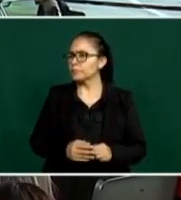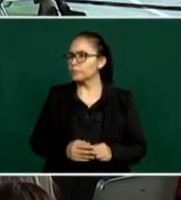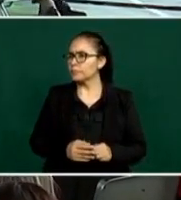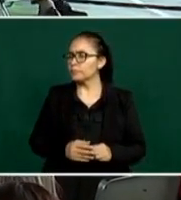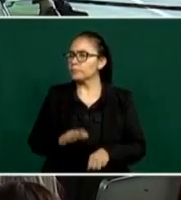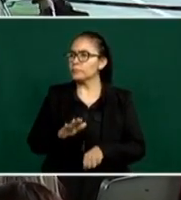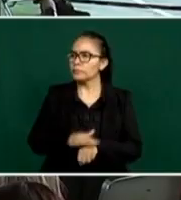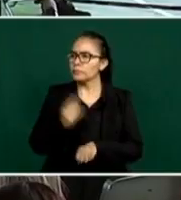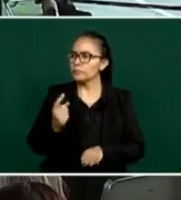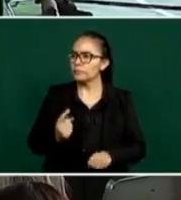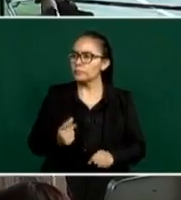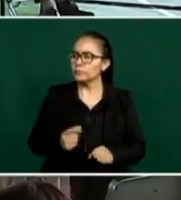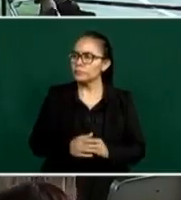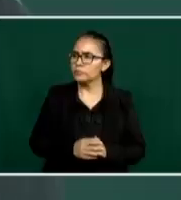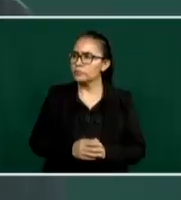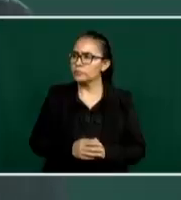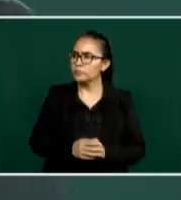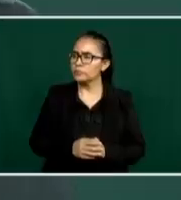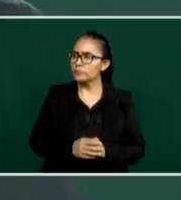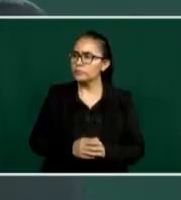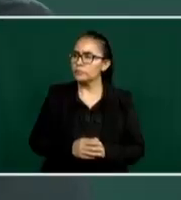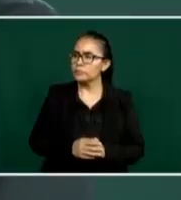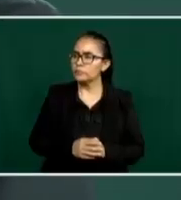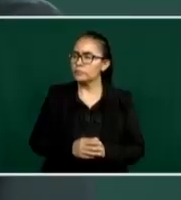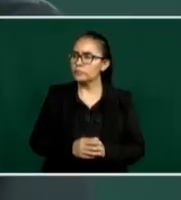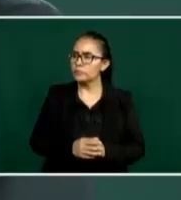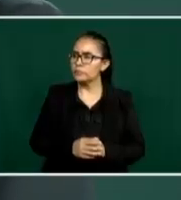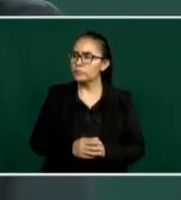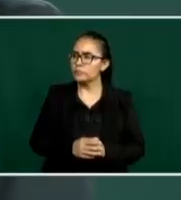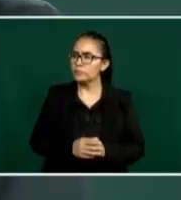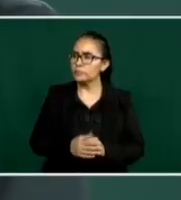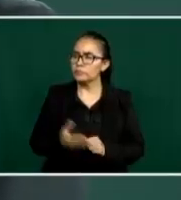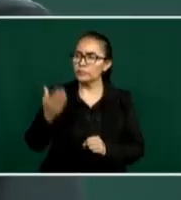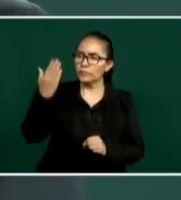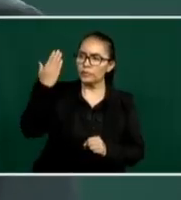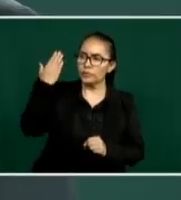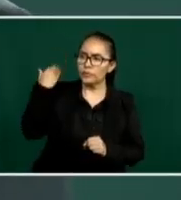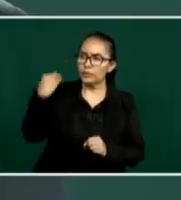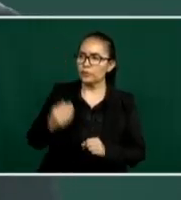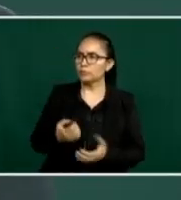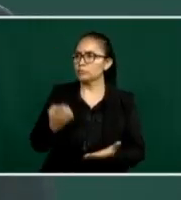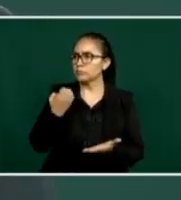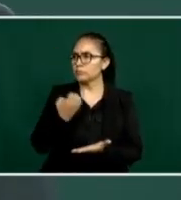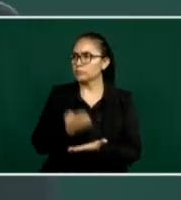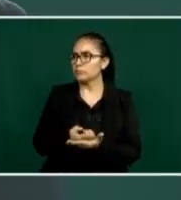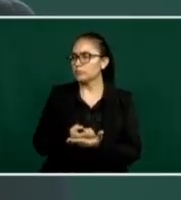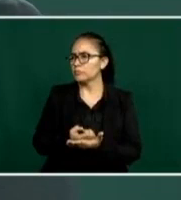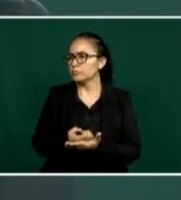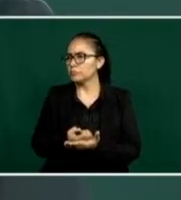por la anterior política económica neoliberal